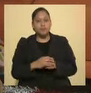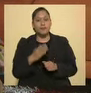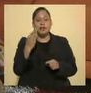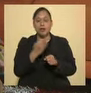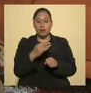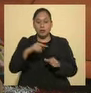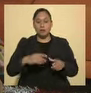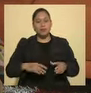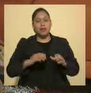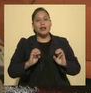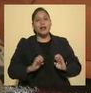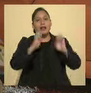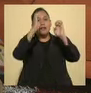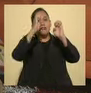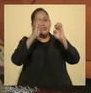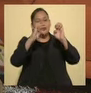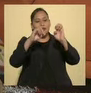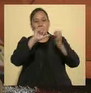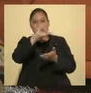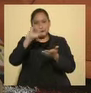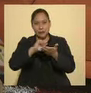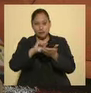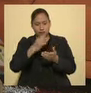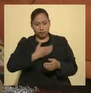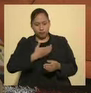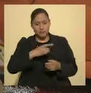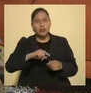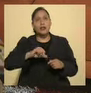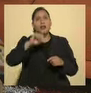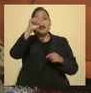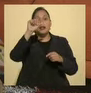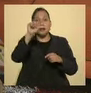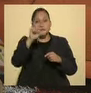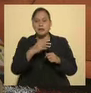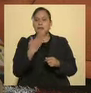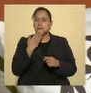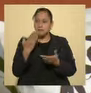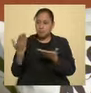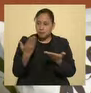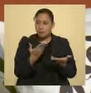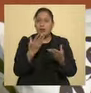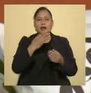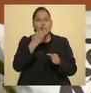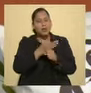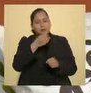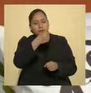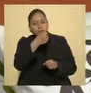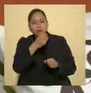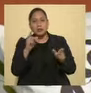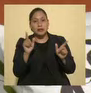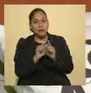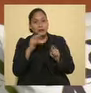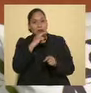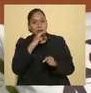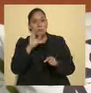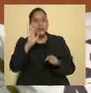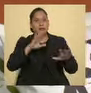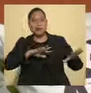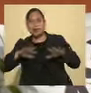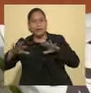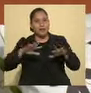piso 16, en el corazón de la Ciudad de México, qué bueno que estás aquí. Vamos a tratar de hacer la entrevista rápido, no vaya a ser que nos agarre un